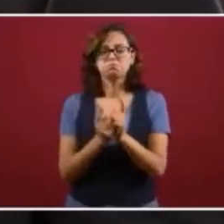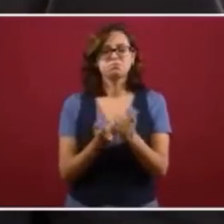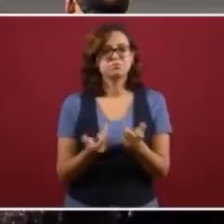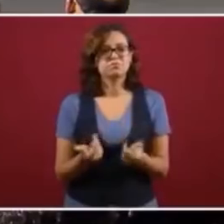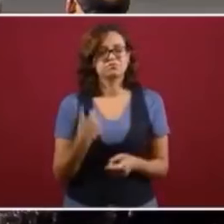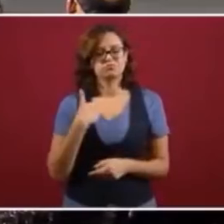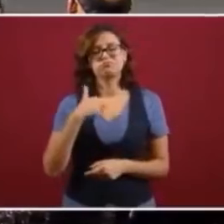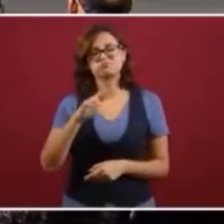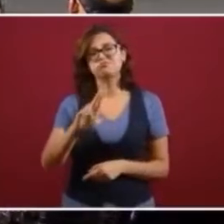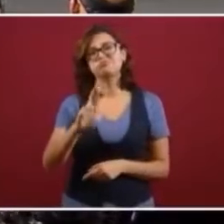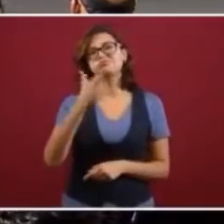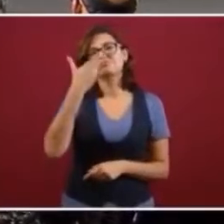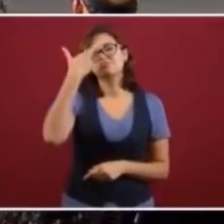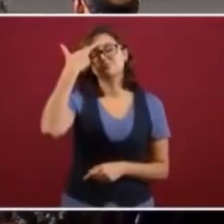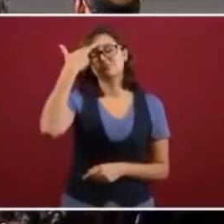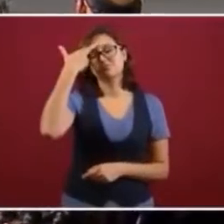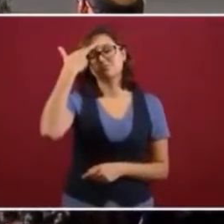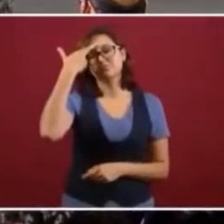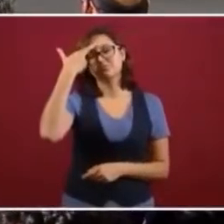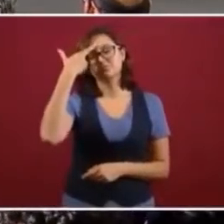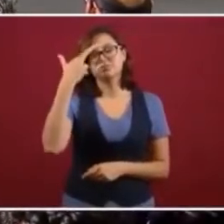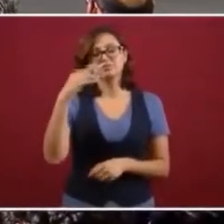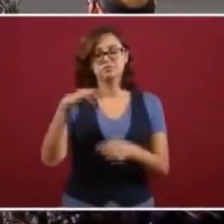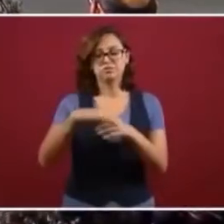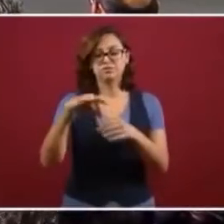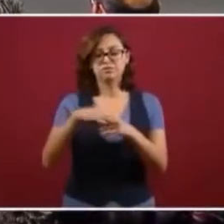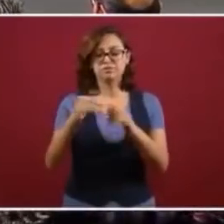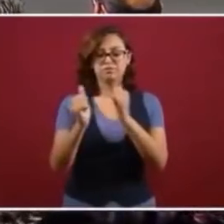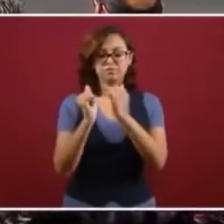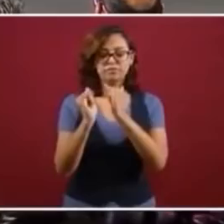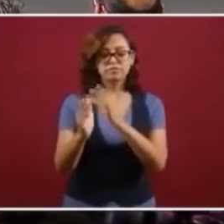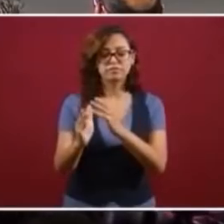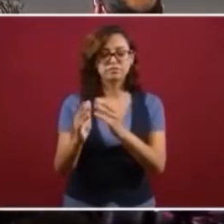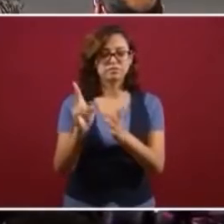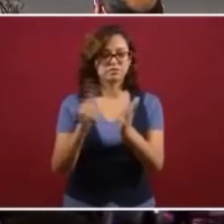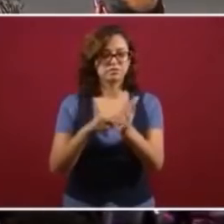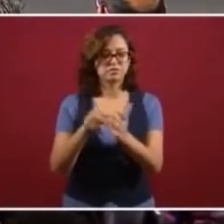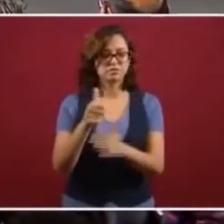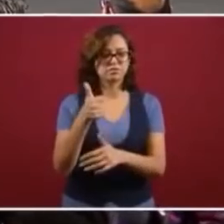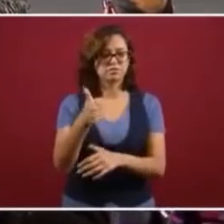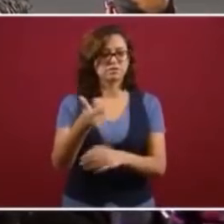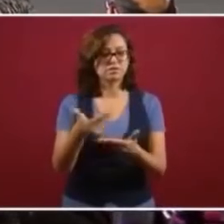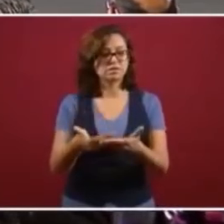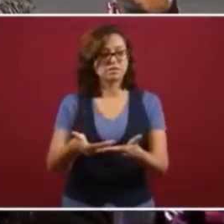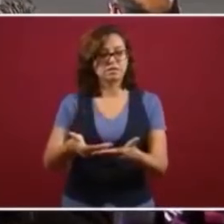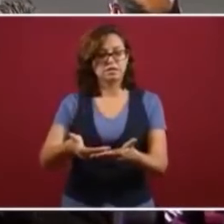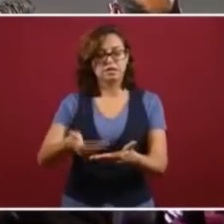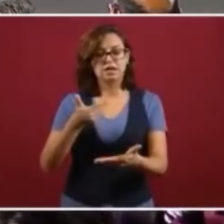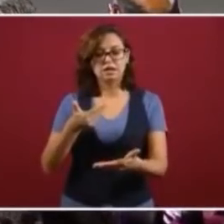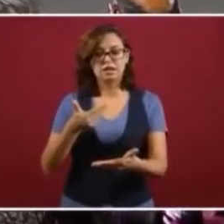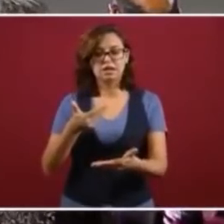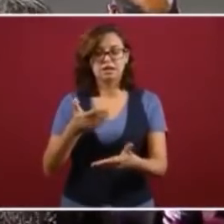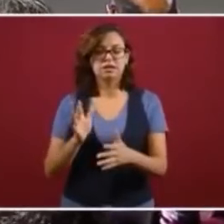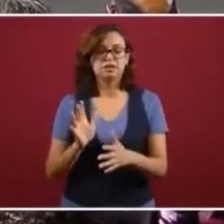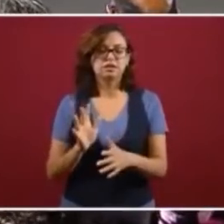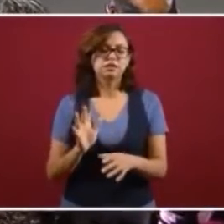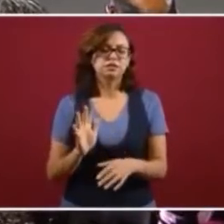que antes del fraude del 2006, lo digo ahora